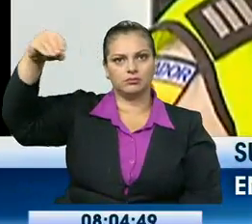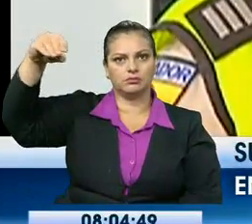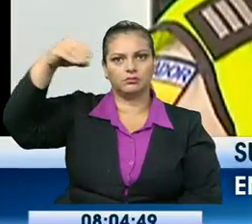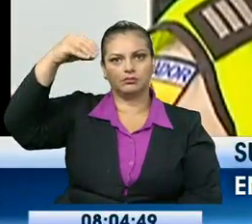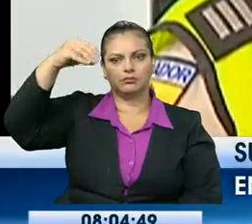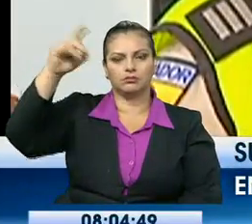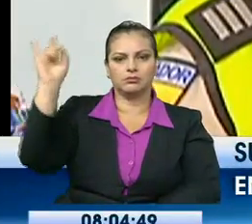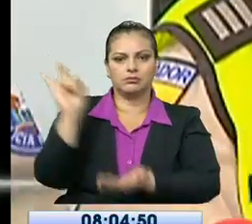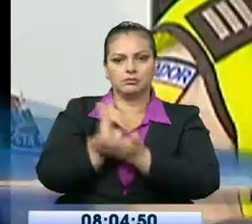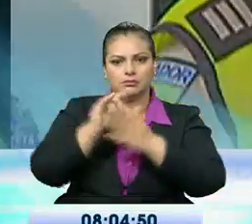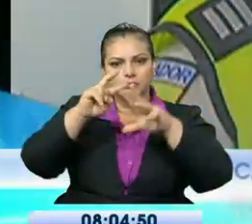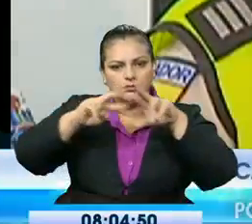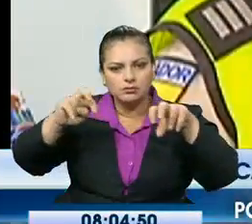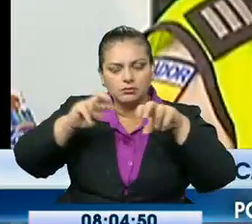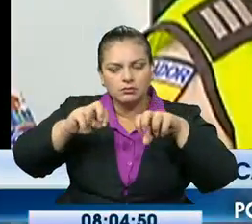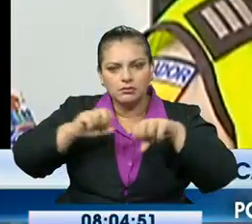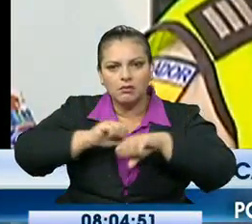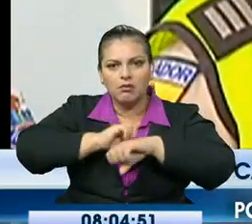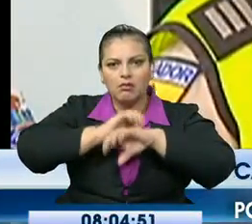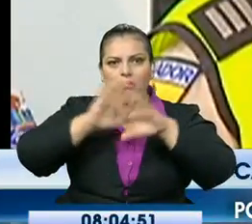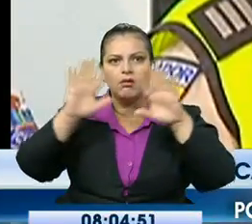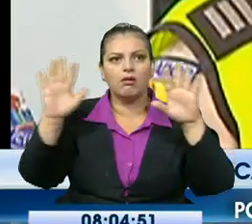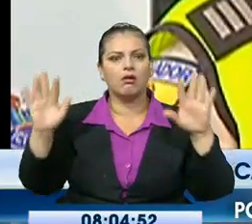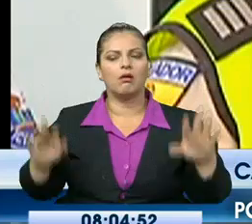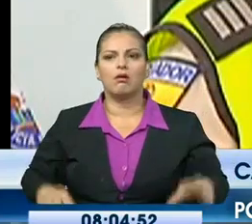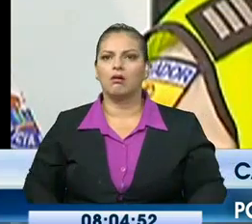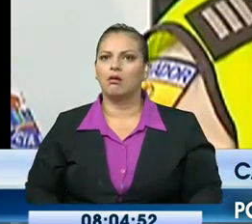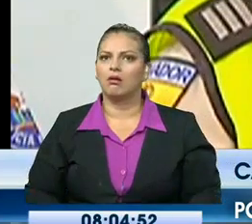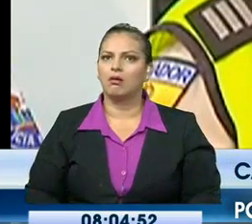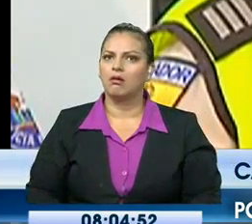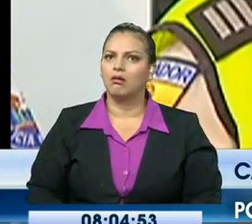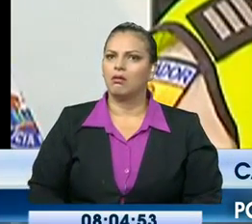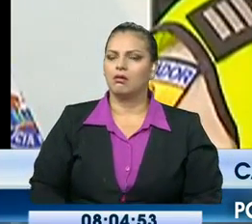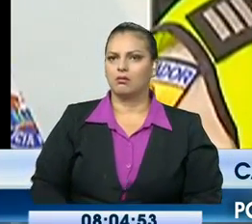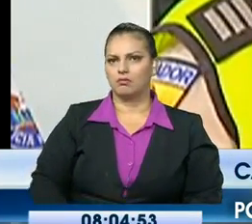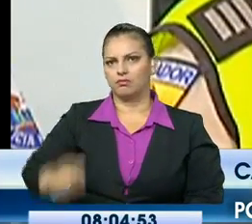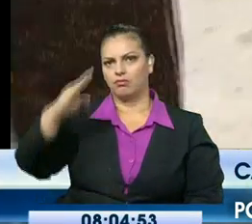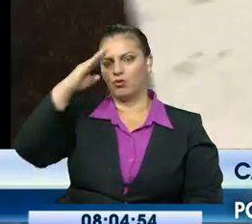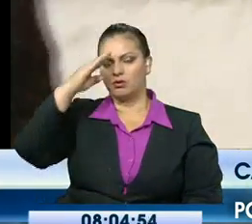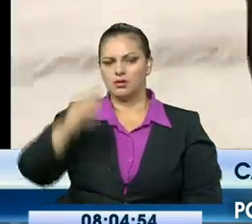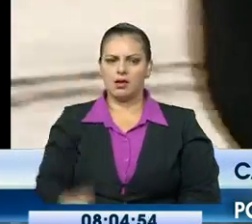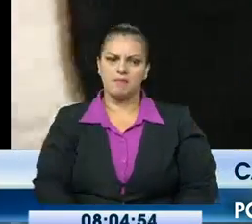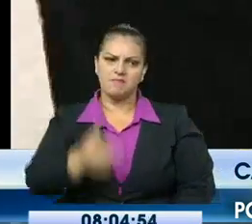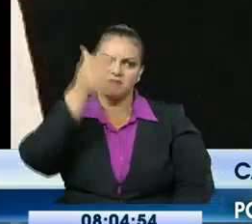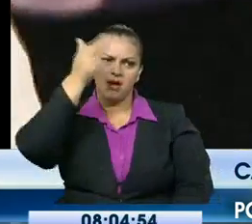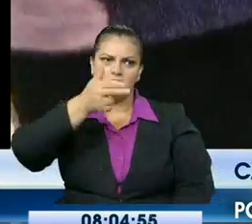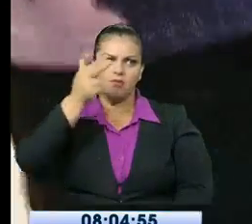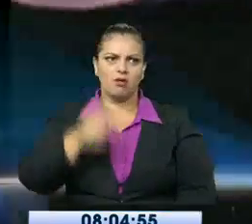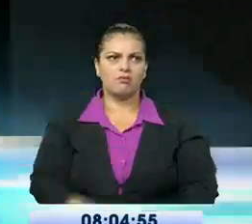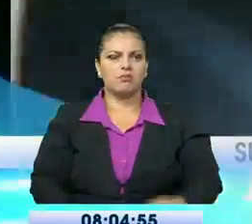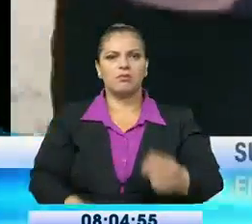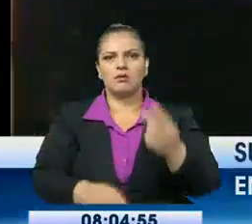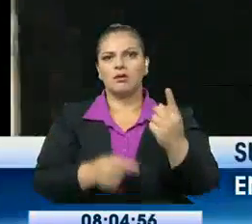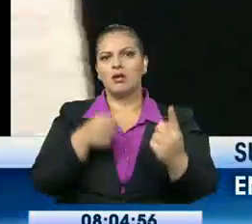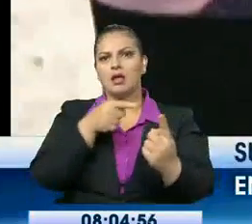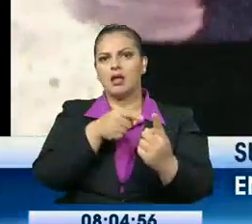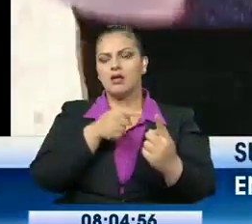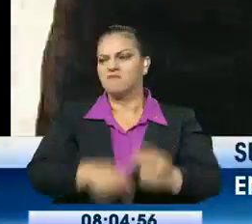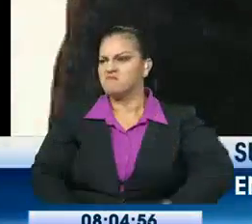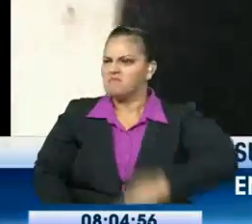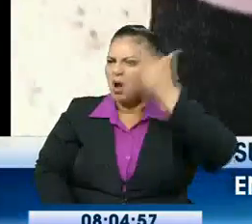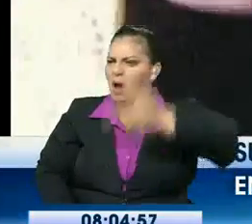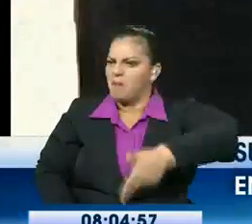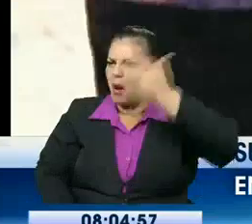fue impactada en tres ocasiones, pues los disparos se realizaron. Esta persona tiene tres impactos, uno en su